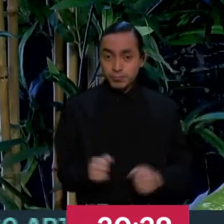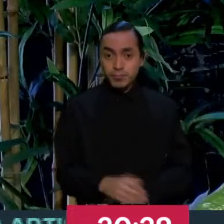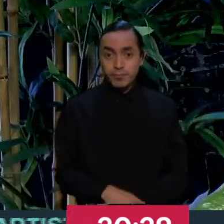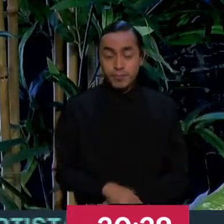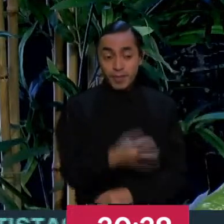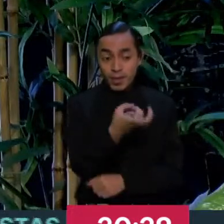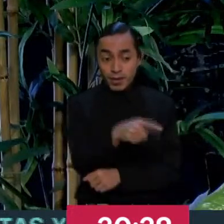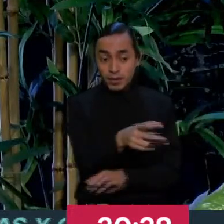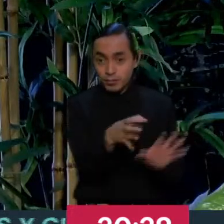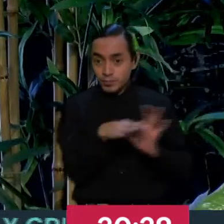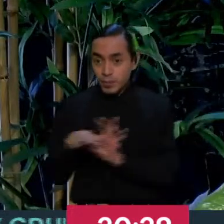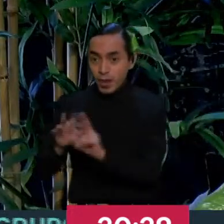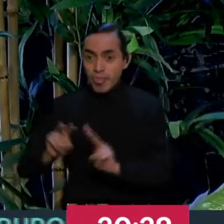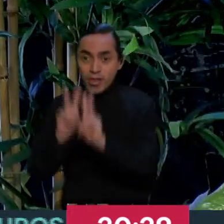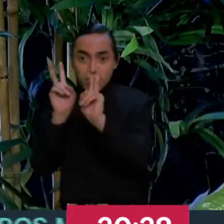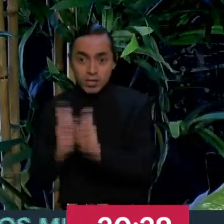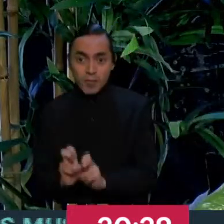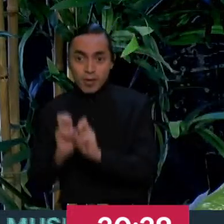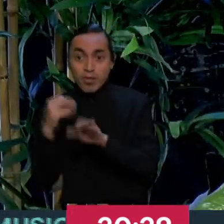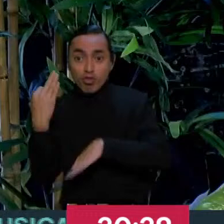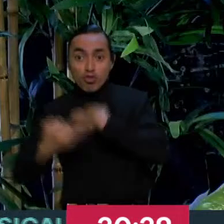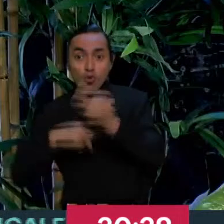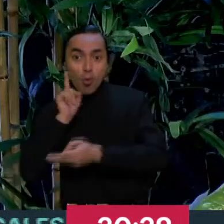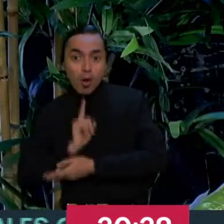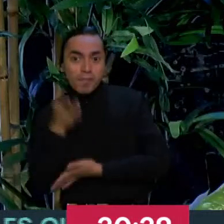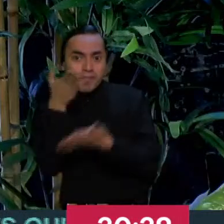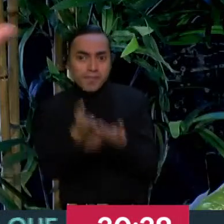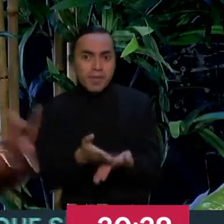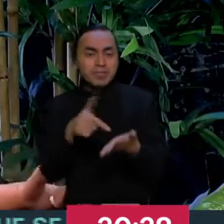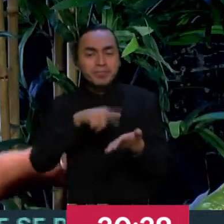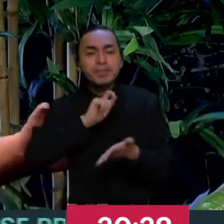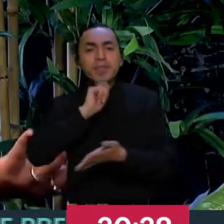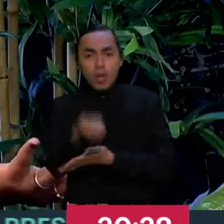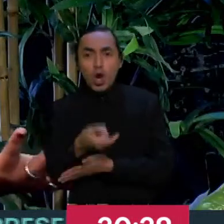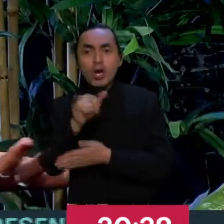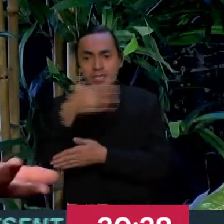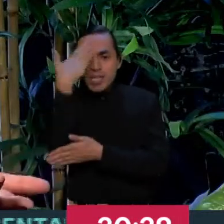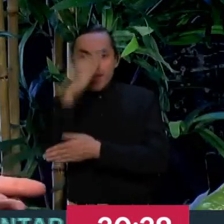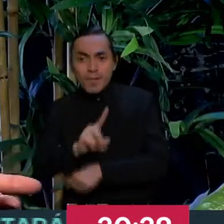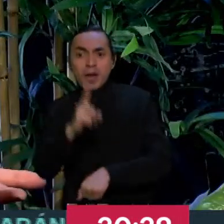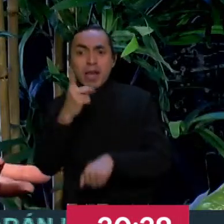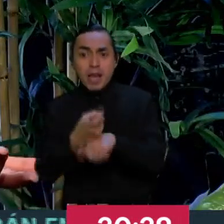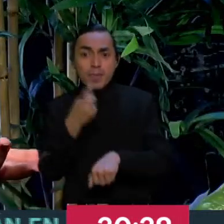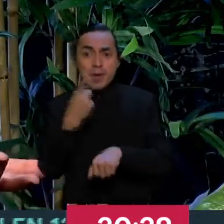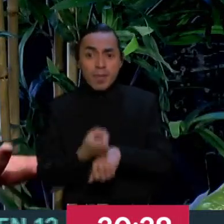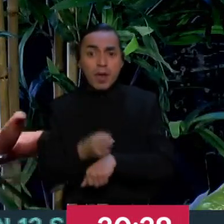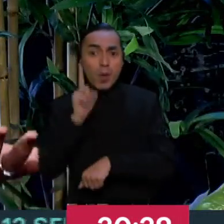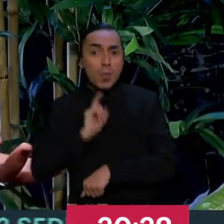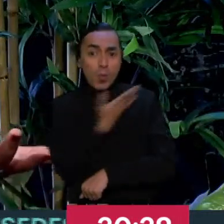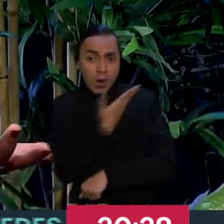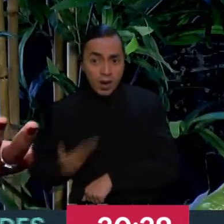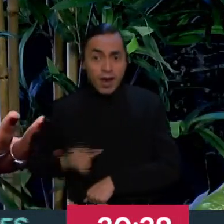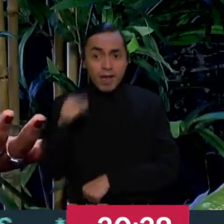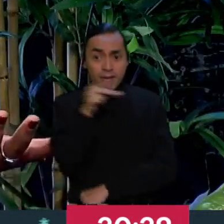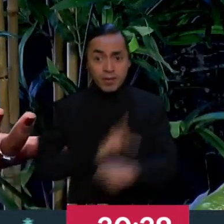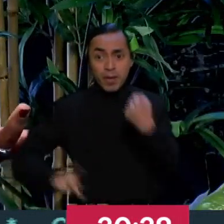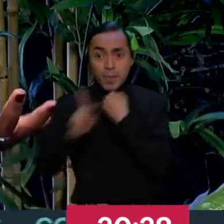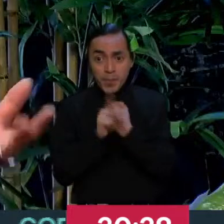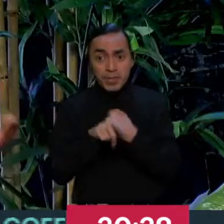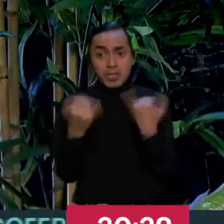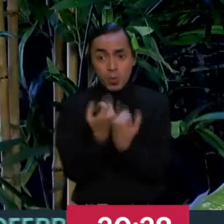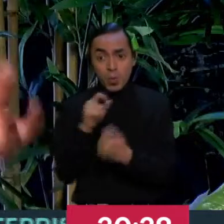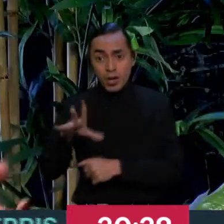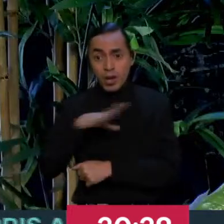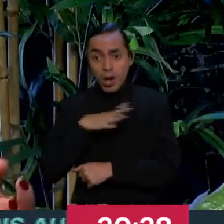al tema de el llegamos todas. Ahora precisamente que tenemos a la primera presidenta del país, ¿no? Y que tenemos también a